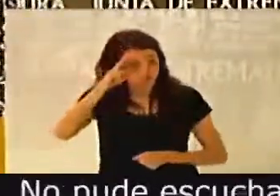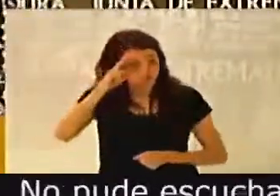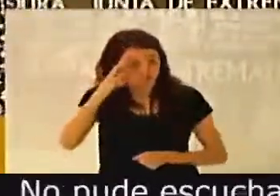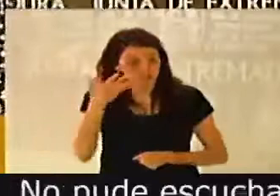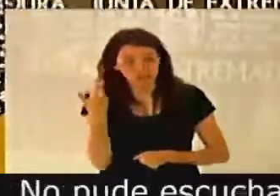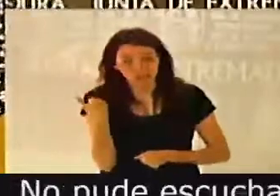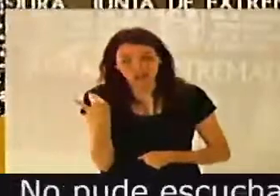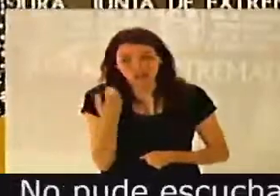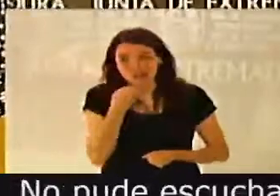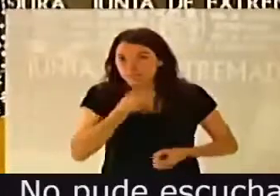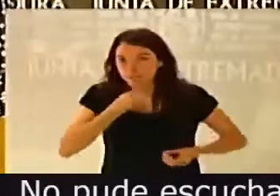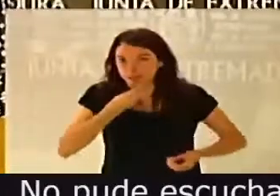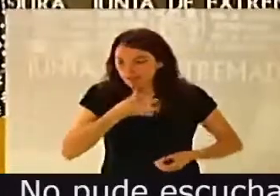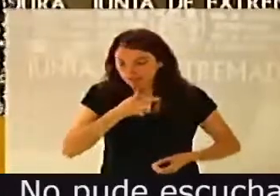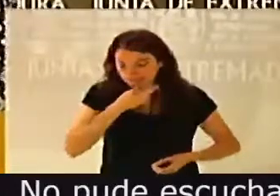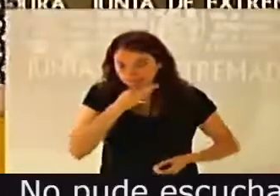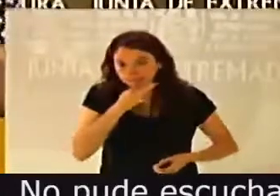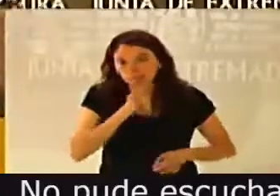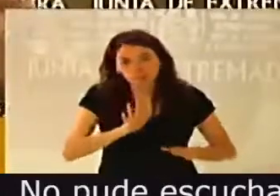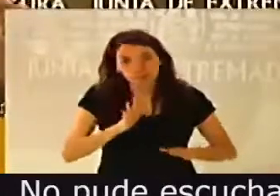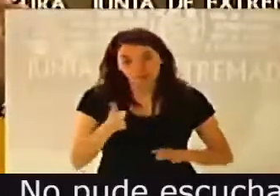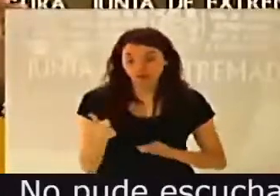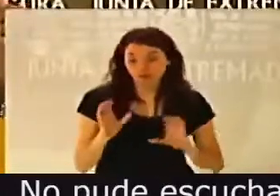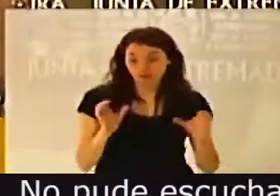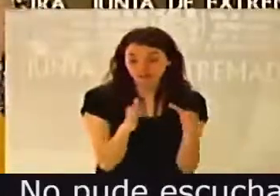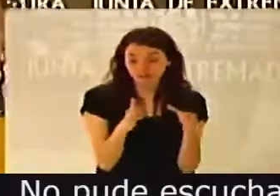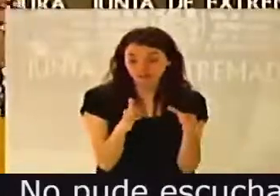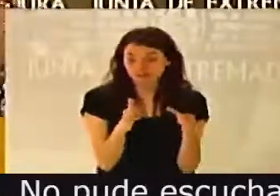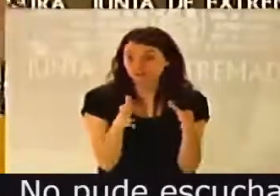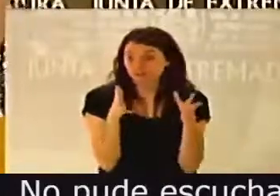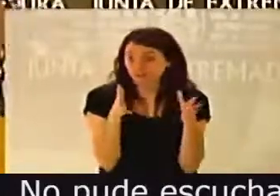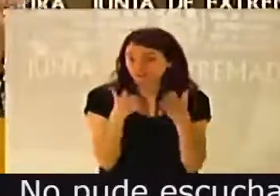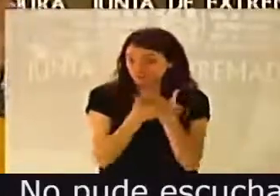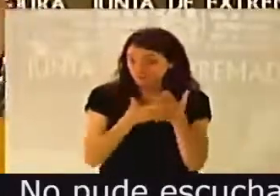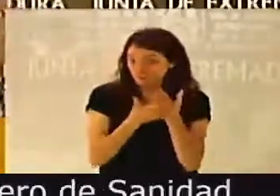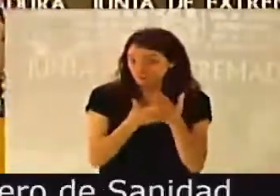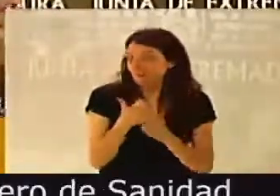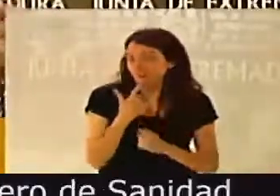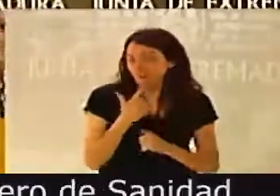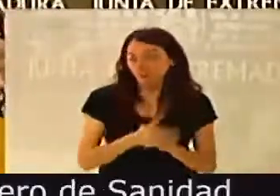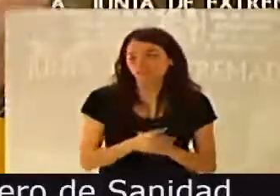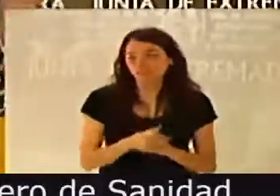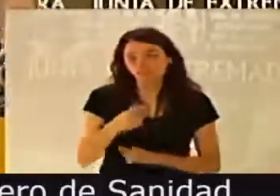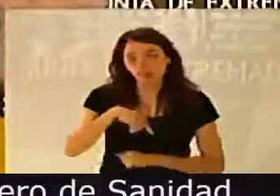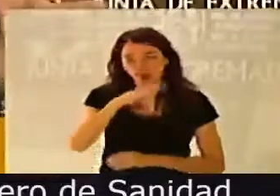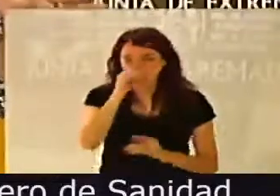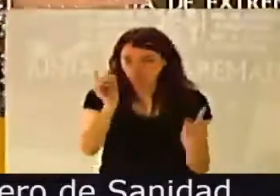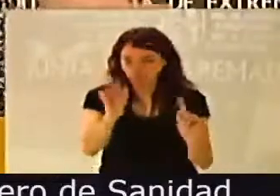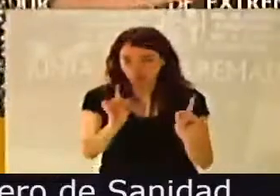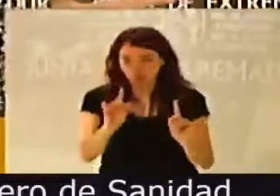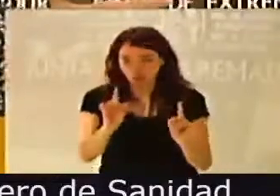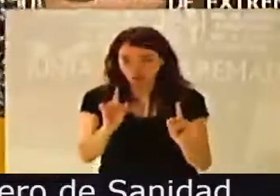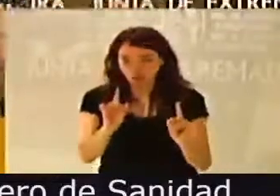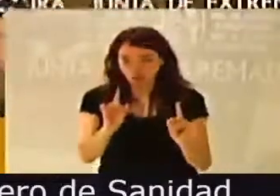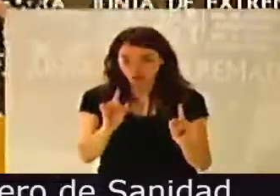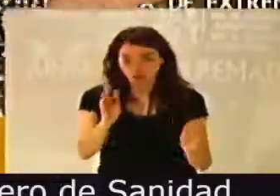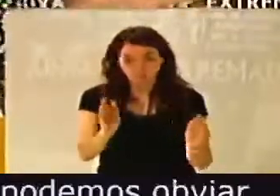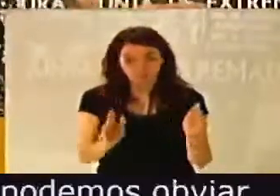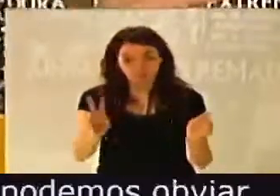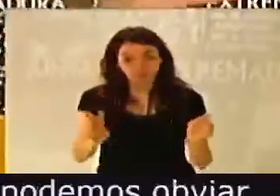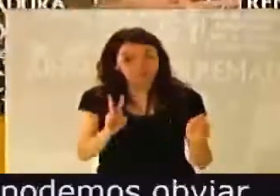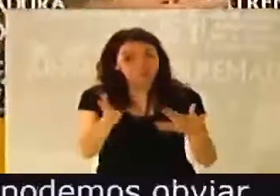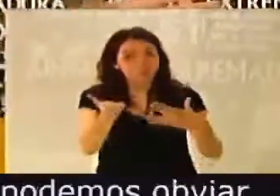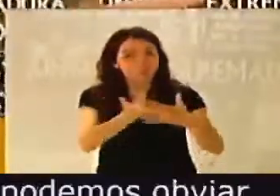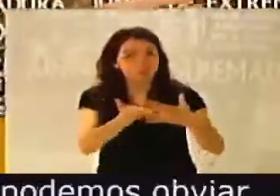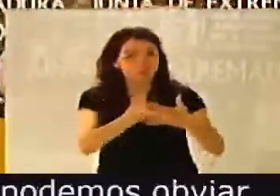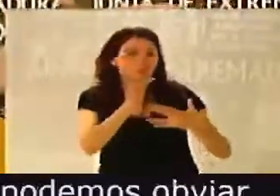informa en la reunión del Consejo de Gobierno, no podemos obviar que estamos todavía en el ecuador de la fase 2, porque es que hoy es